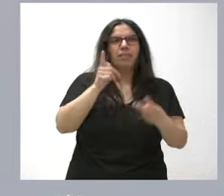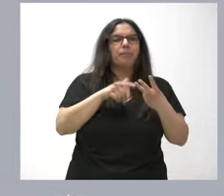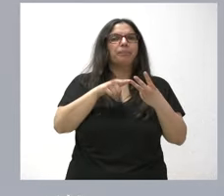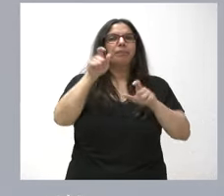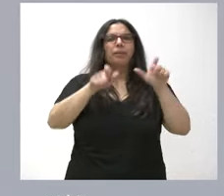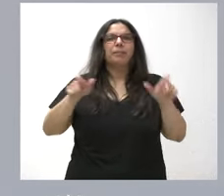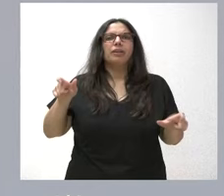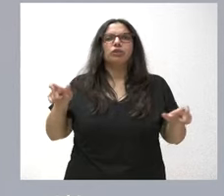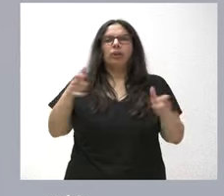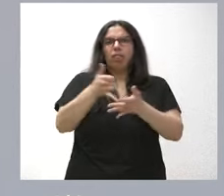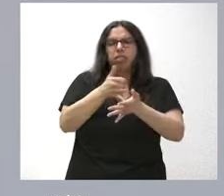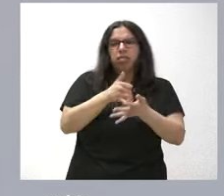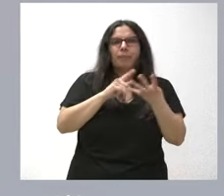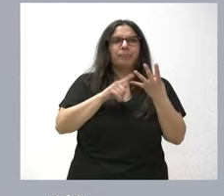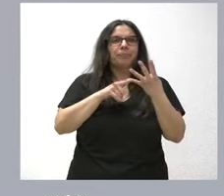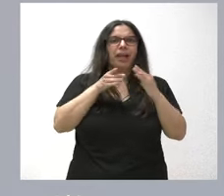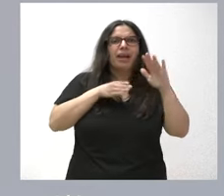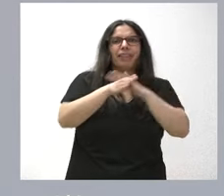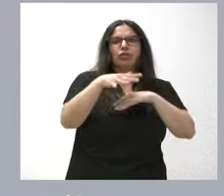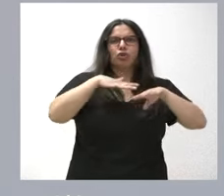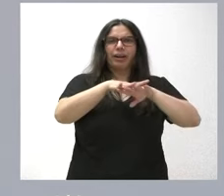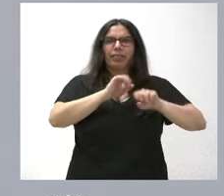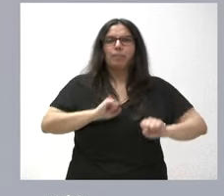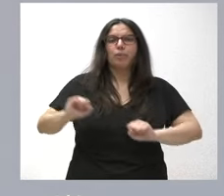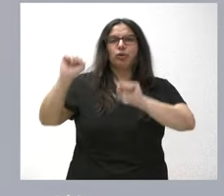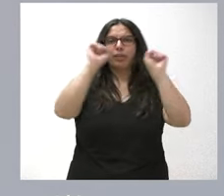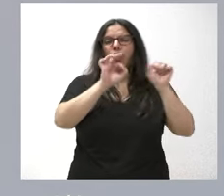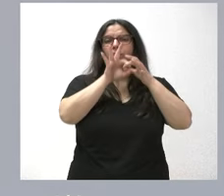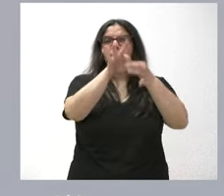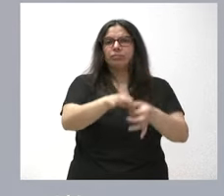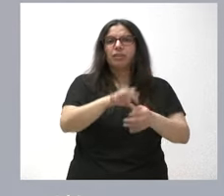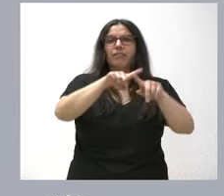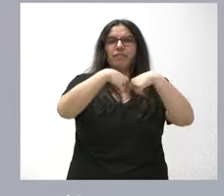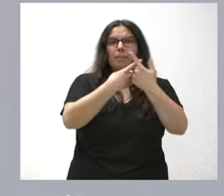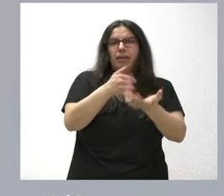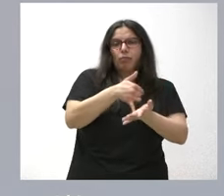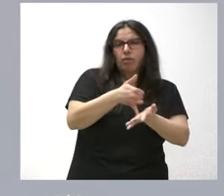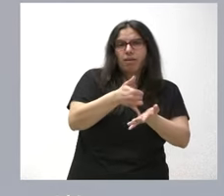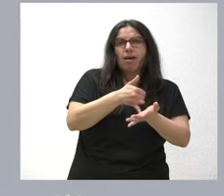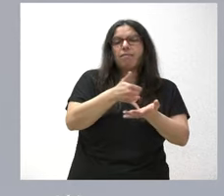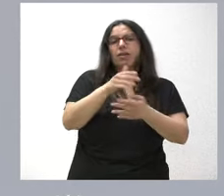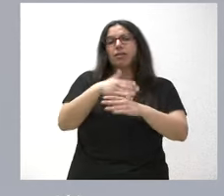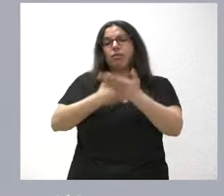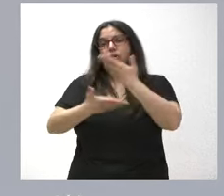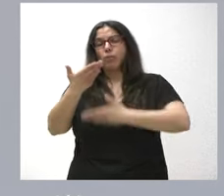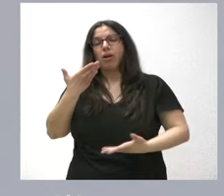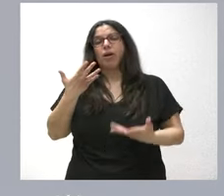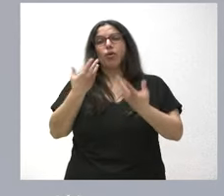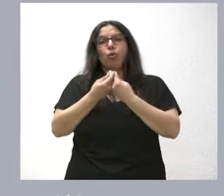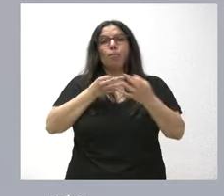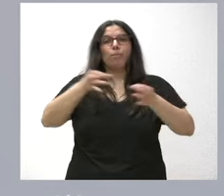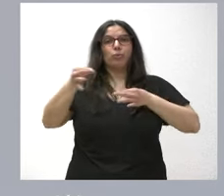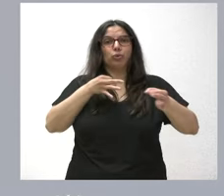personas vulnerables, de acceso a la red de protección vinculada a las familias vulnerables en colaboración con los